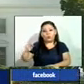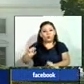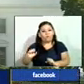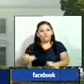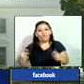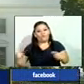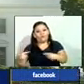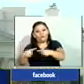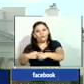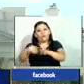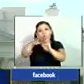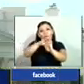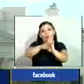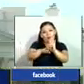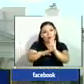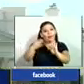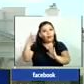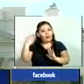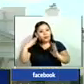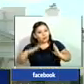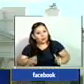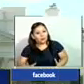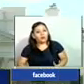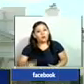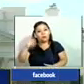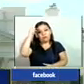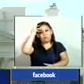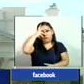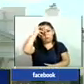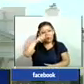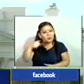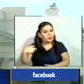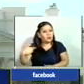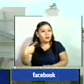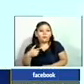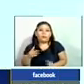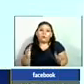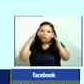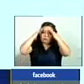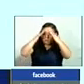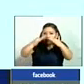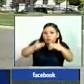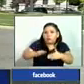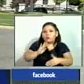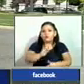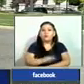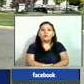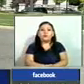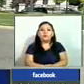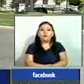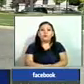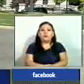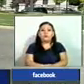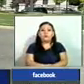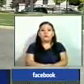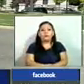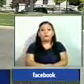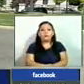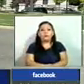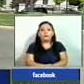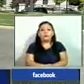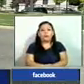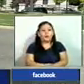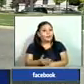agendas desde la administración Trump dicen que esta jornada siempre pretendió centrarse en el vecino del sur hoy siempre